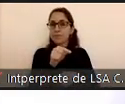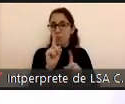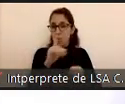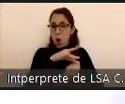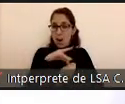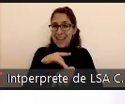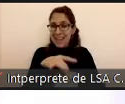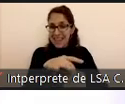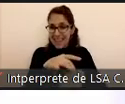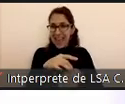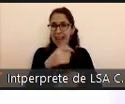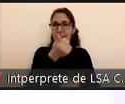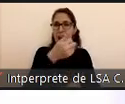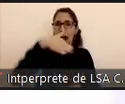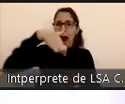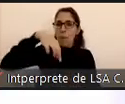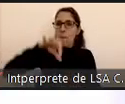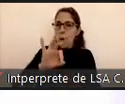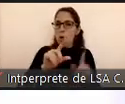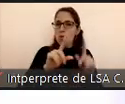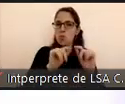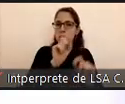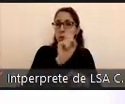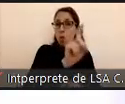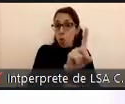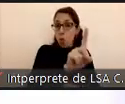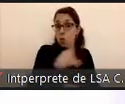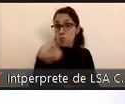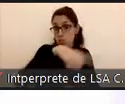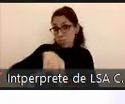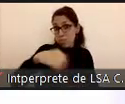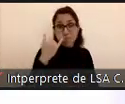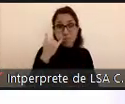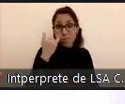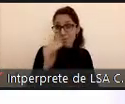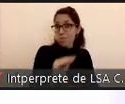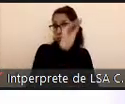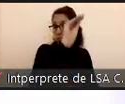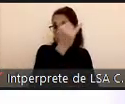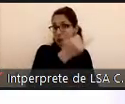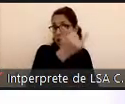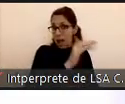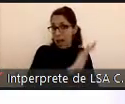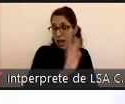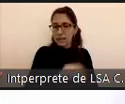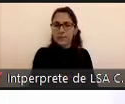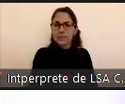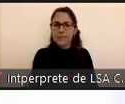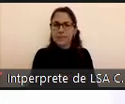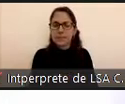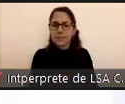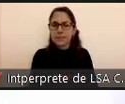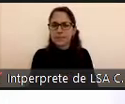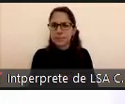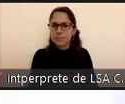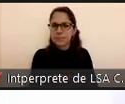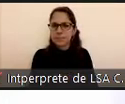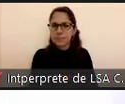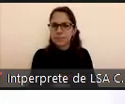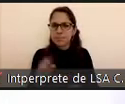de APO 1 que ustedes tienen disponible, es necesario que hagan parte, digamos,